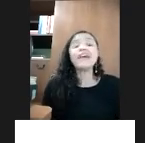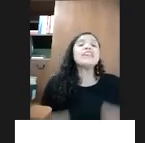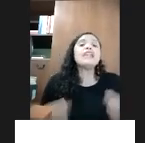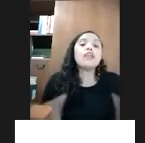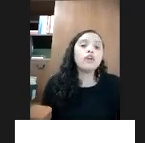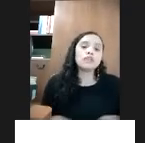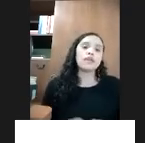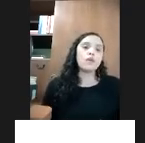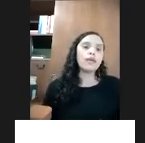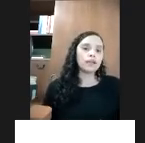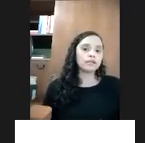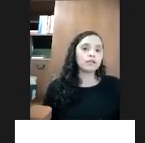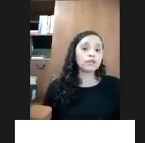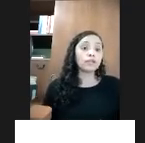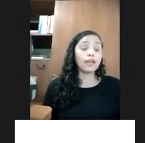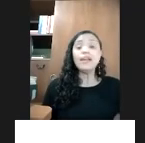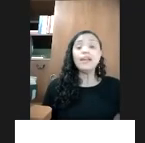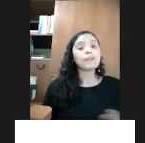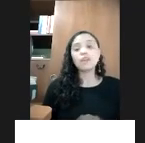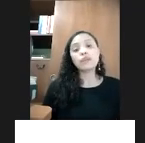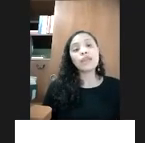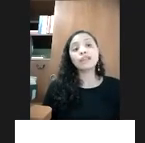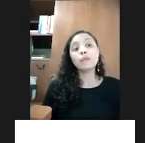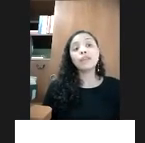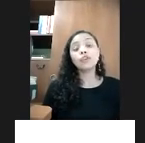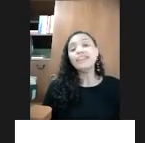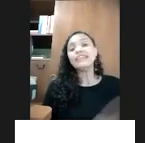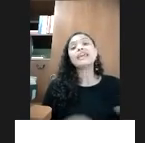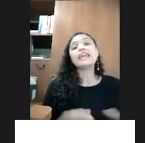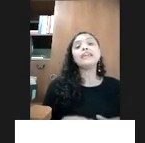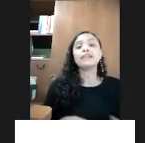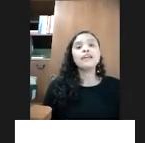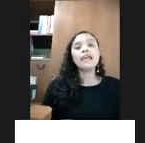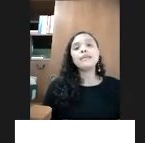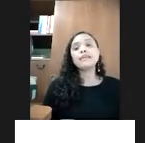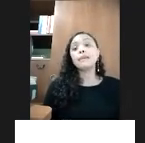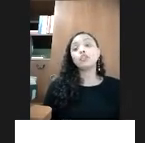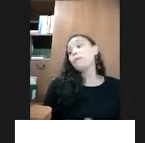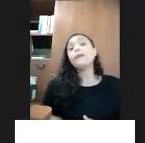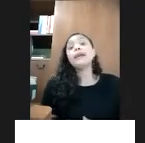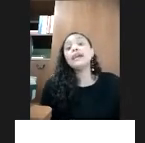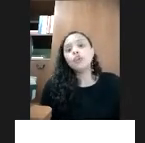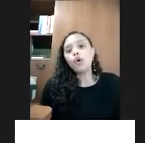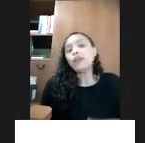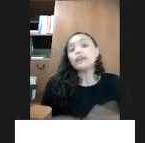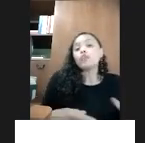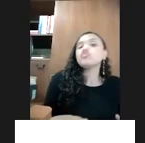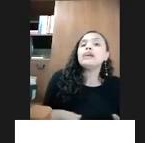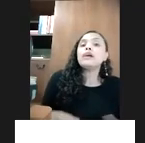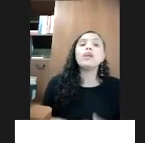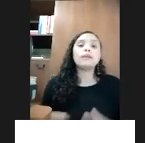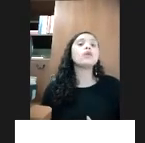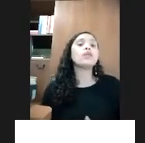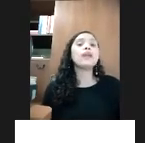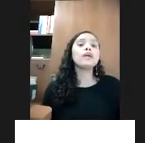recetada y en la dosis adecuada que le ha sido recetada. Las personas mayores en este momento tienen que elegir el medicamento el más barato o el que consigan